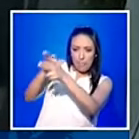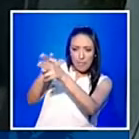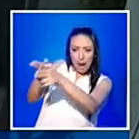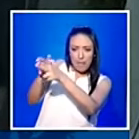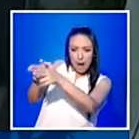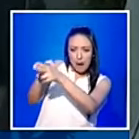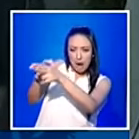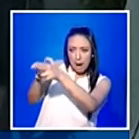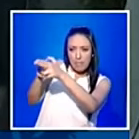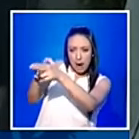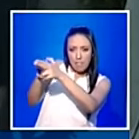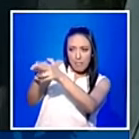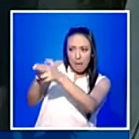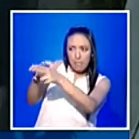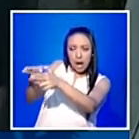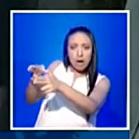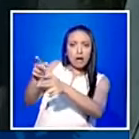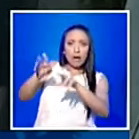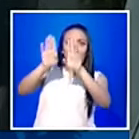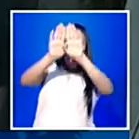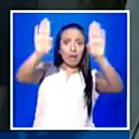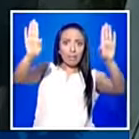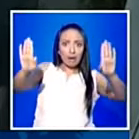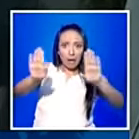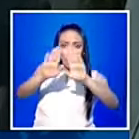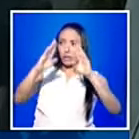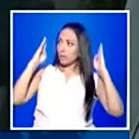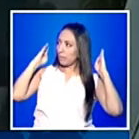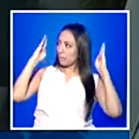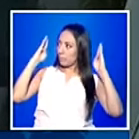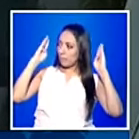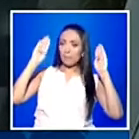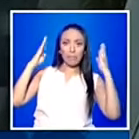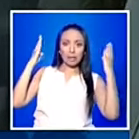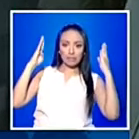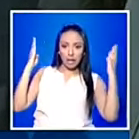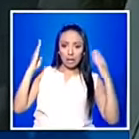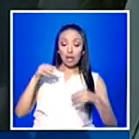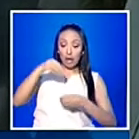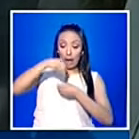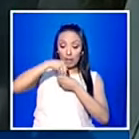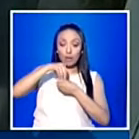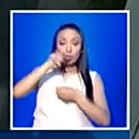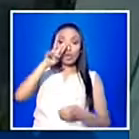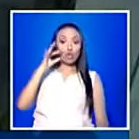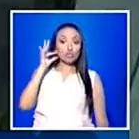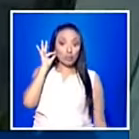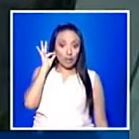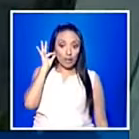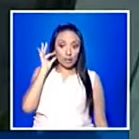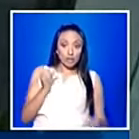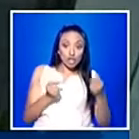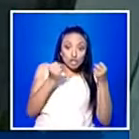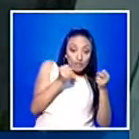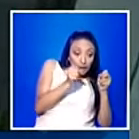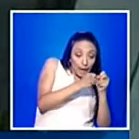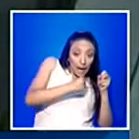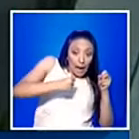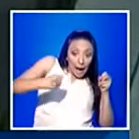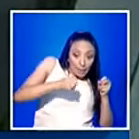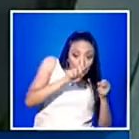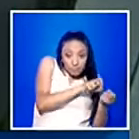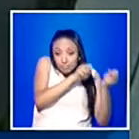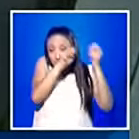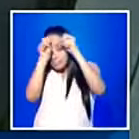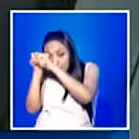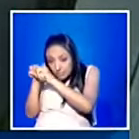el parabrisas, las ventanas y las puertas del carro negro donde se encontraban dos mujeres. La que iba al volante abre la puerta y se tira al